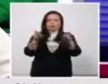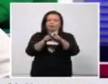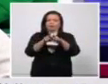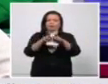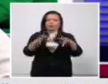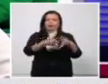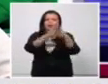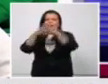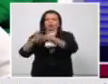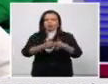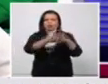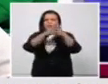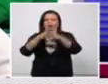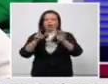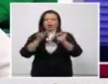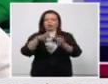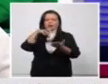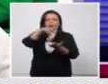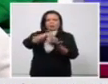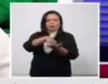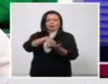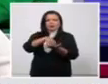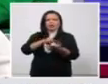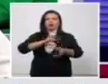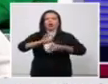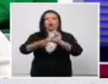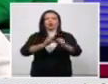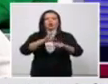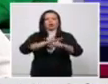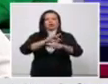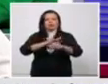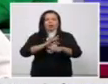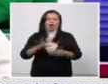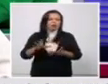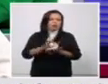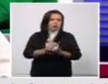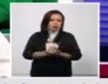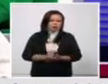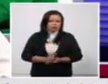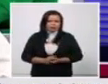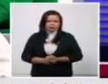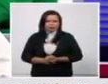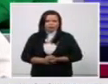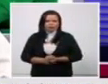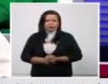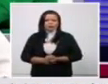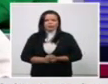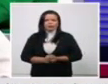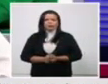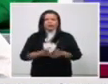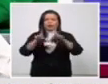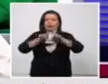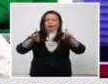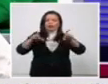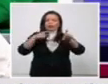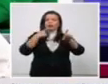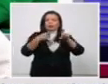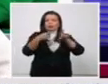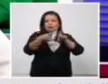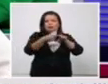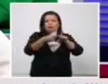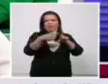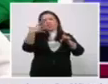se refiere sobre todo a enfermedades transmisibles, aunque las no transmisibles también. Y ellos, dice, quienes recomendaron por primera